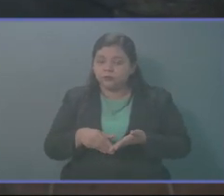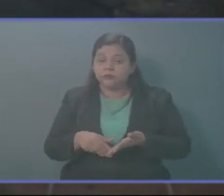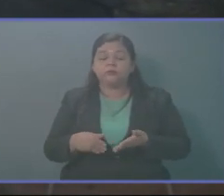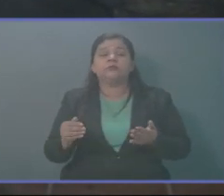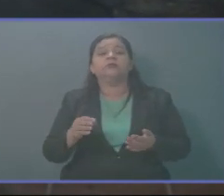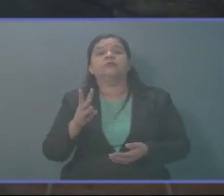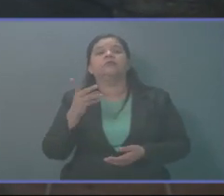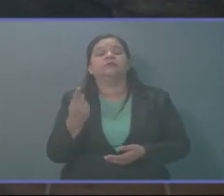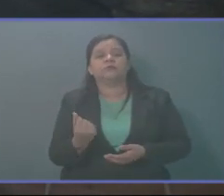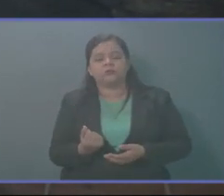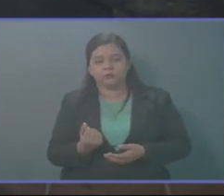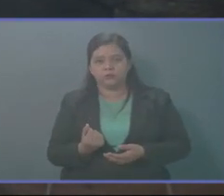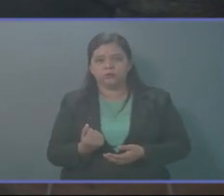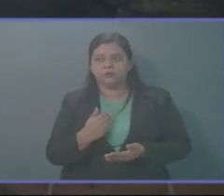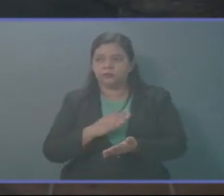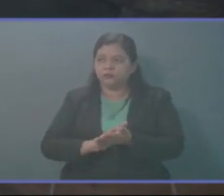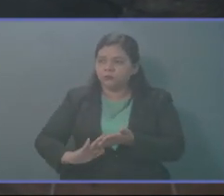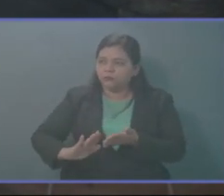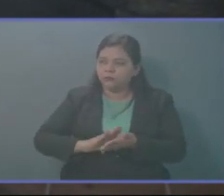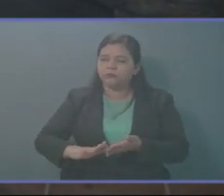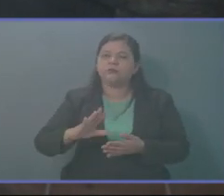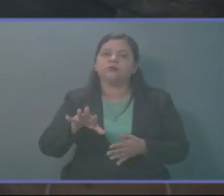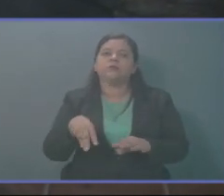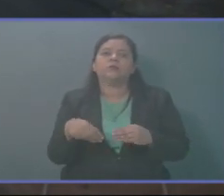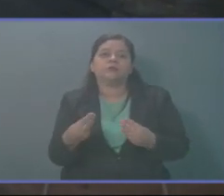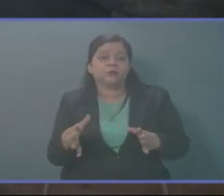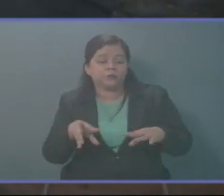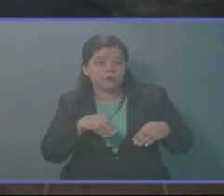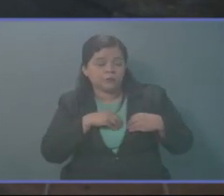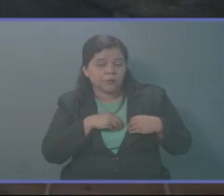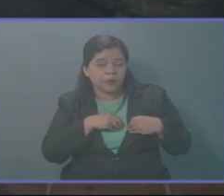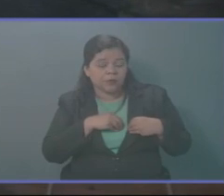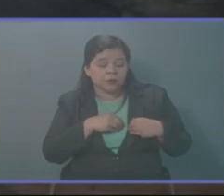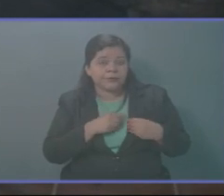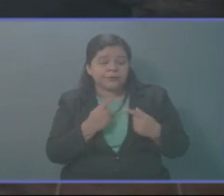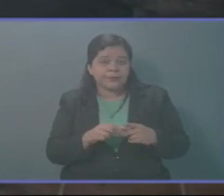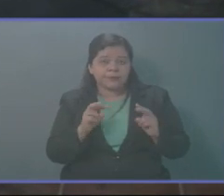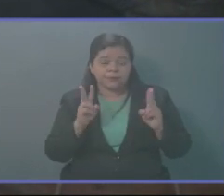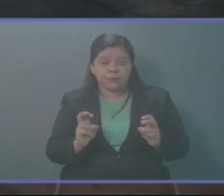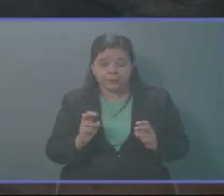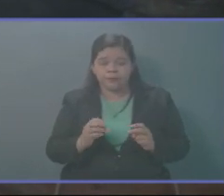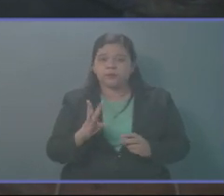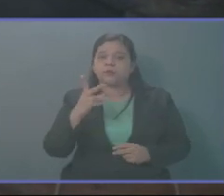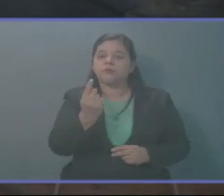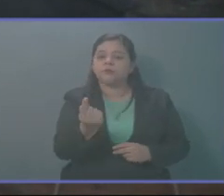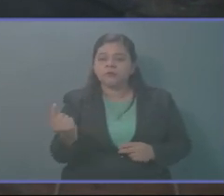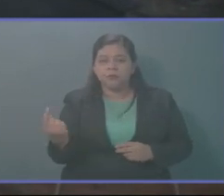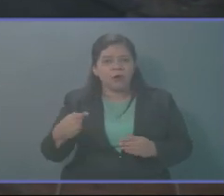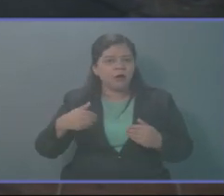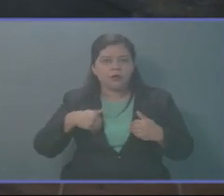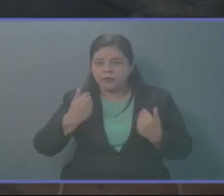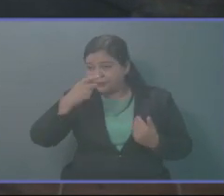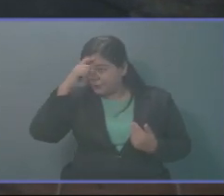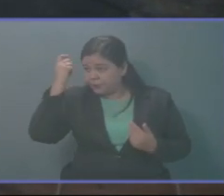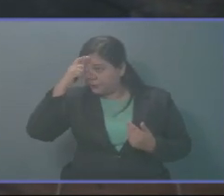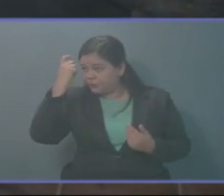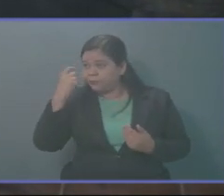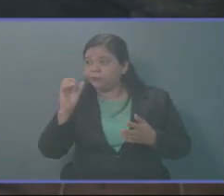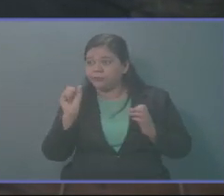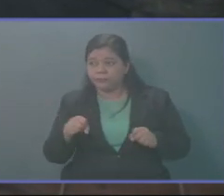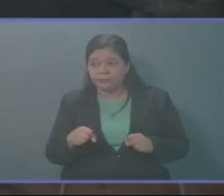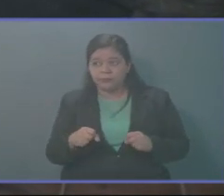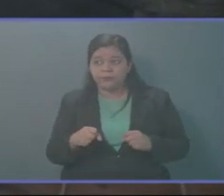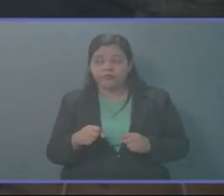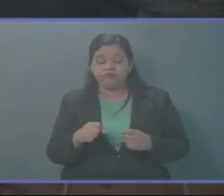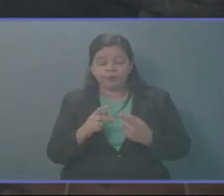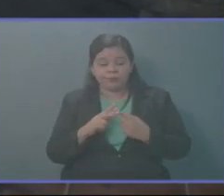el costo o digamos el impacto en términos de empleo en las localidades donde se interviene a través